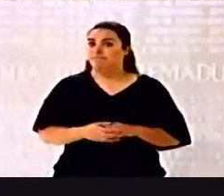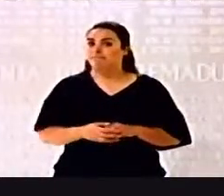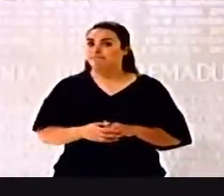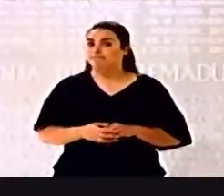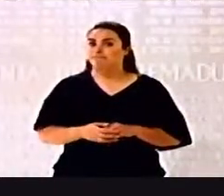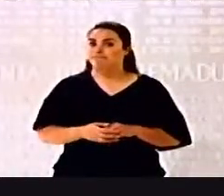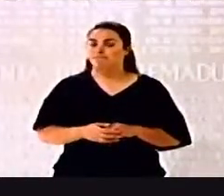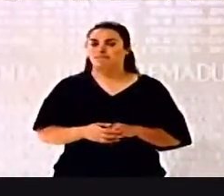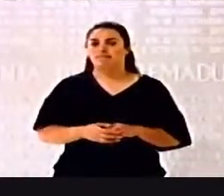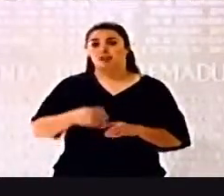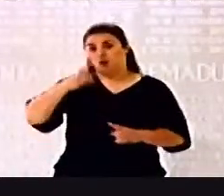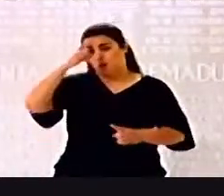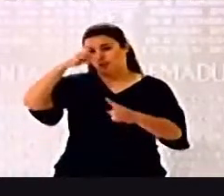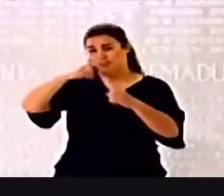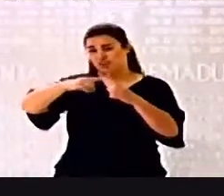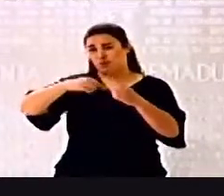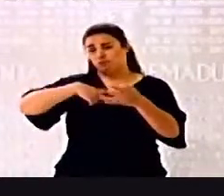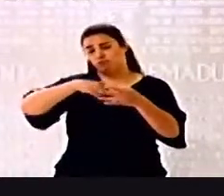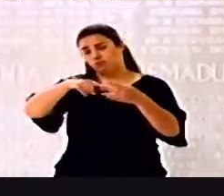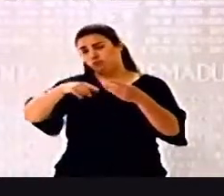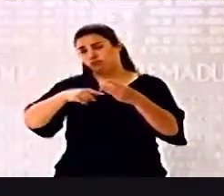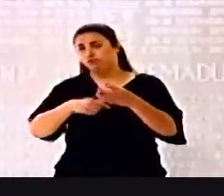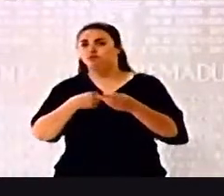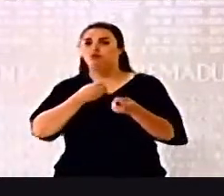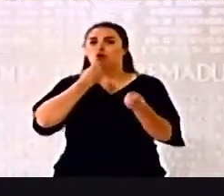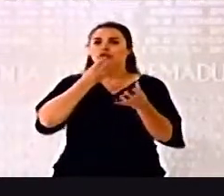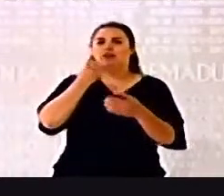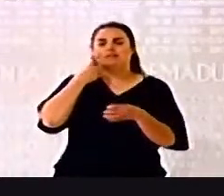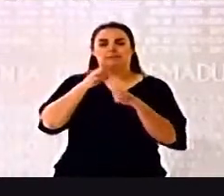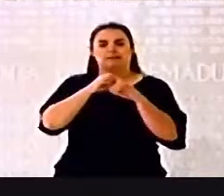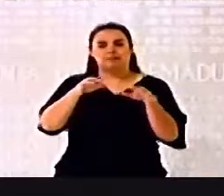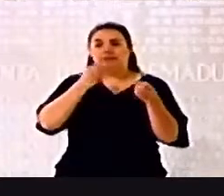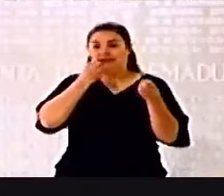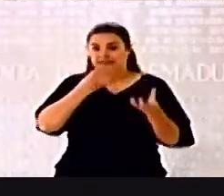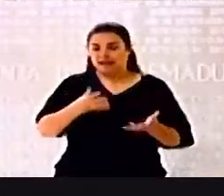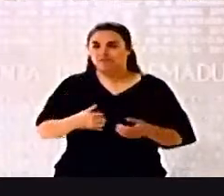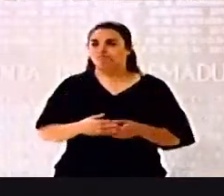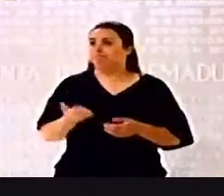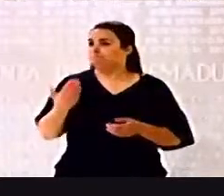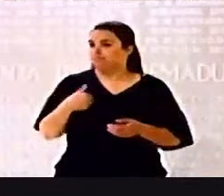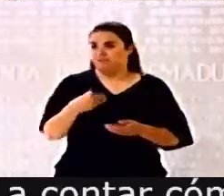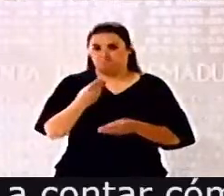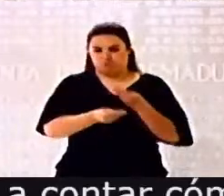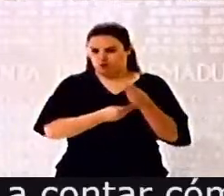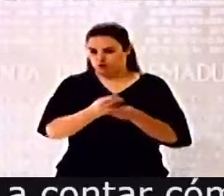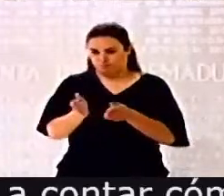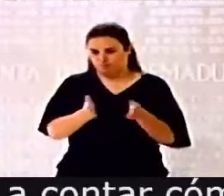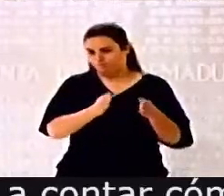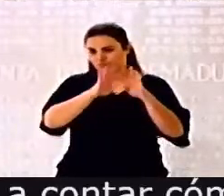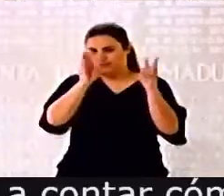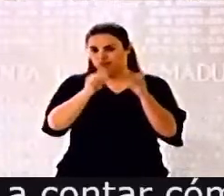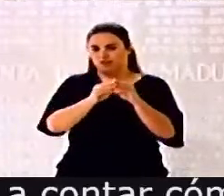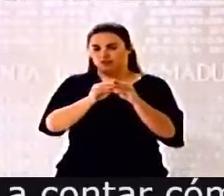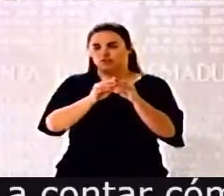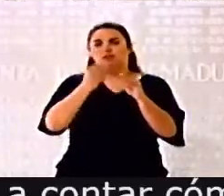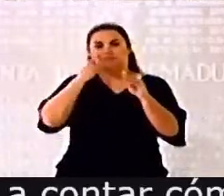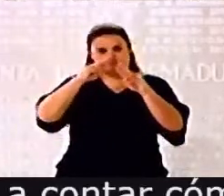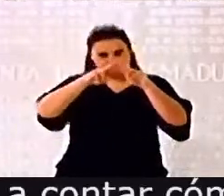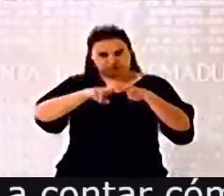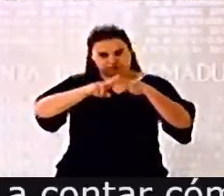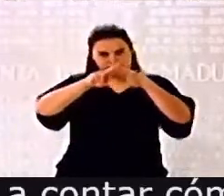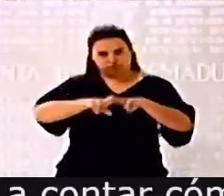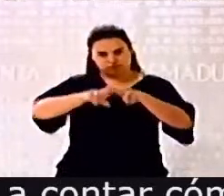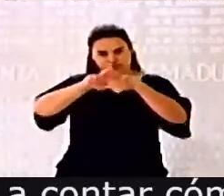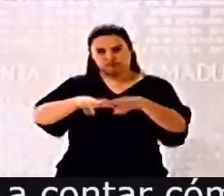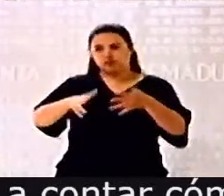en los objetivos que teníamos, que le iba a contar cómo estaba la pandemia, le he hecho una radiografía sencilla de